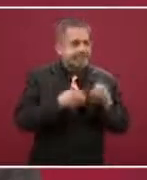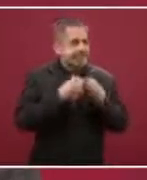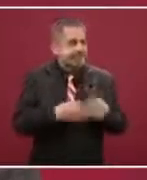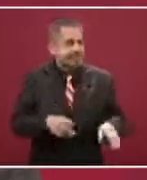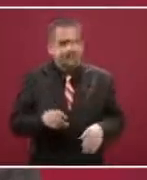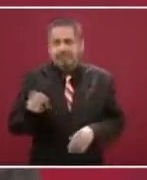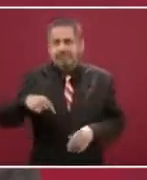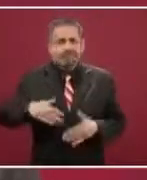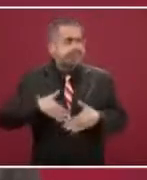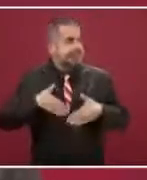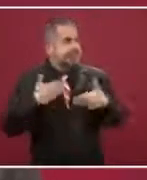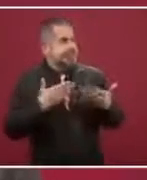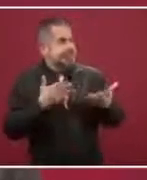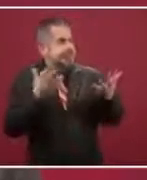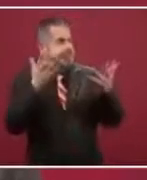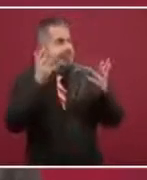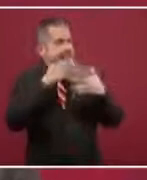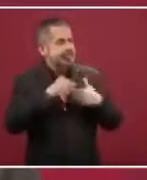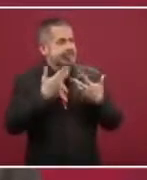que causó.